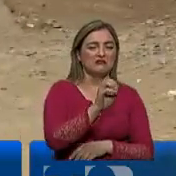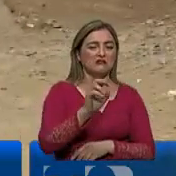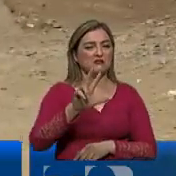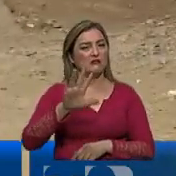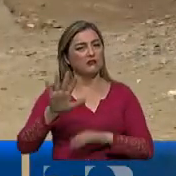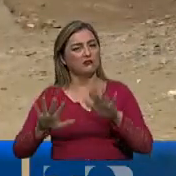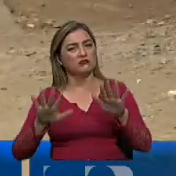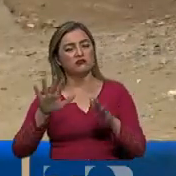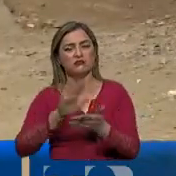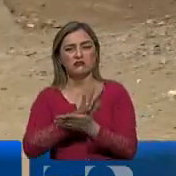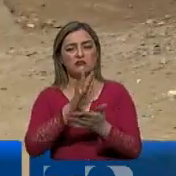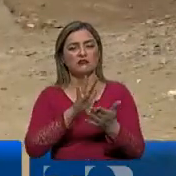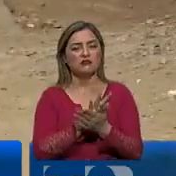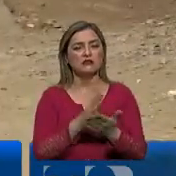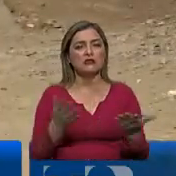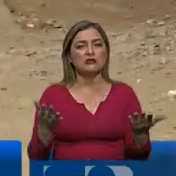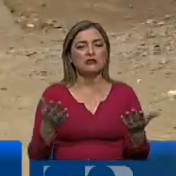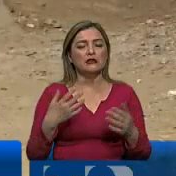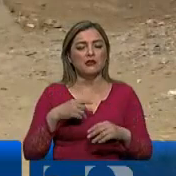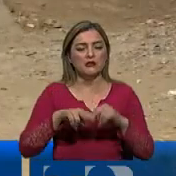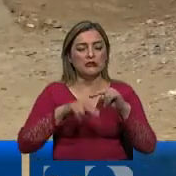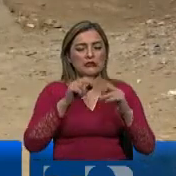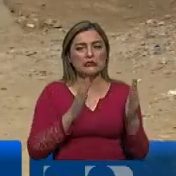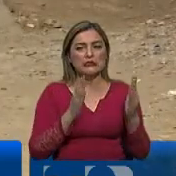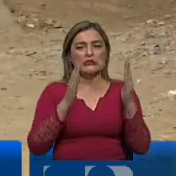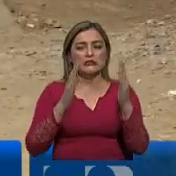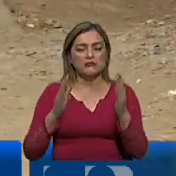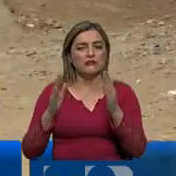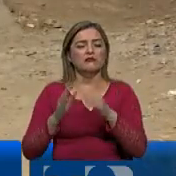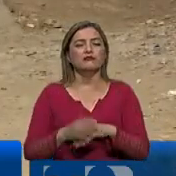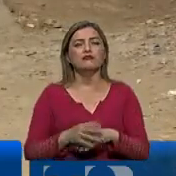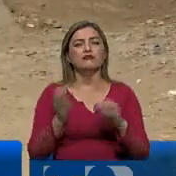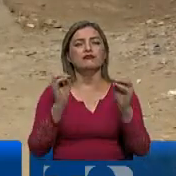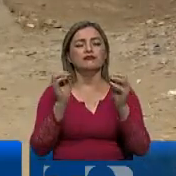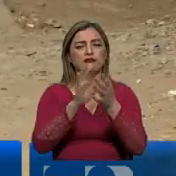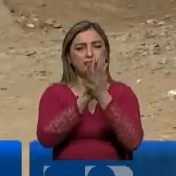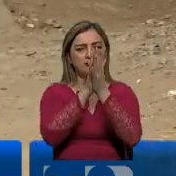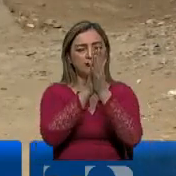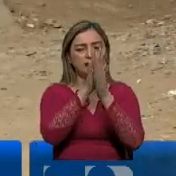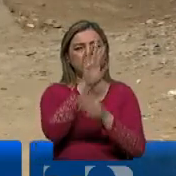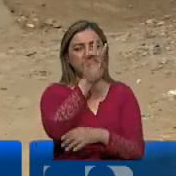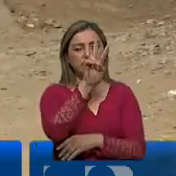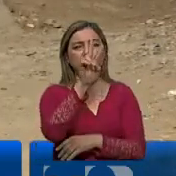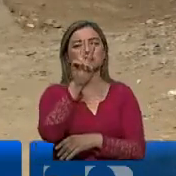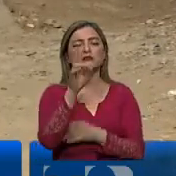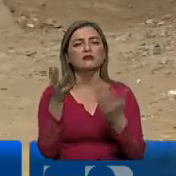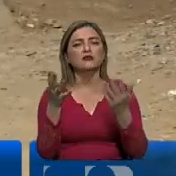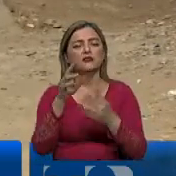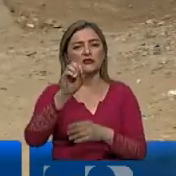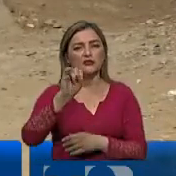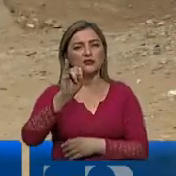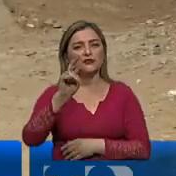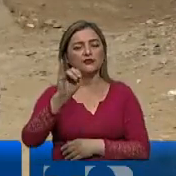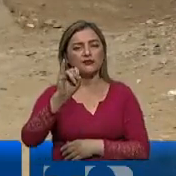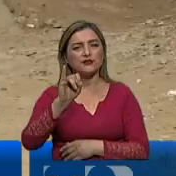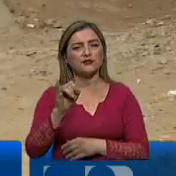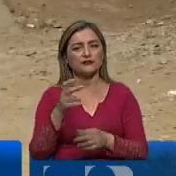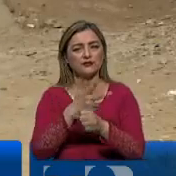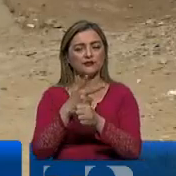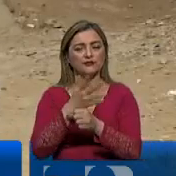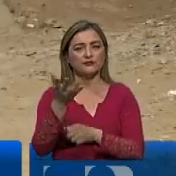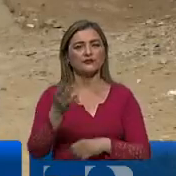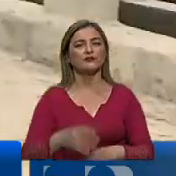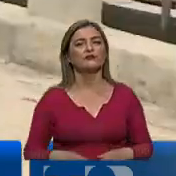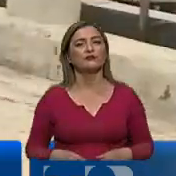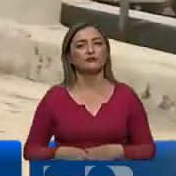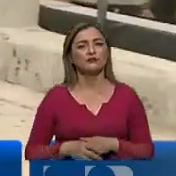establecimientos educativos que no cuentan con la infraestructura necesaria y que de esta cifra, 22 se encuentran aquí en Monte Sinaí. Tenemos a continuación el